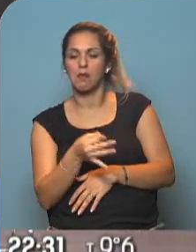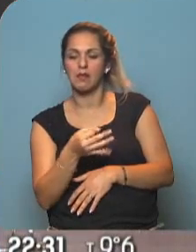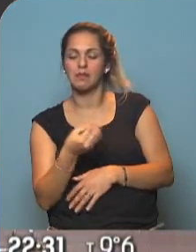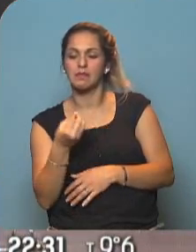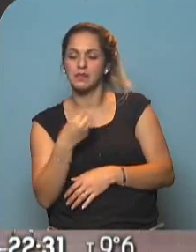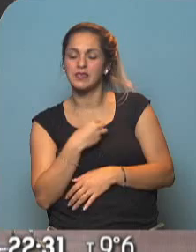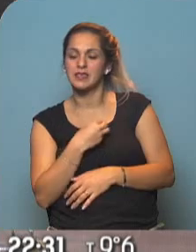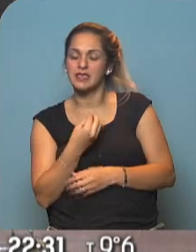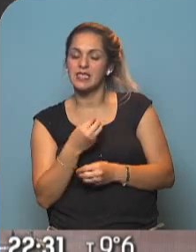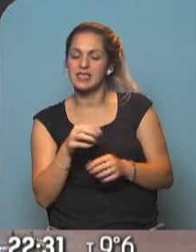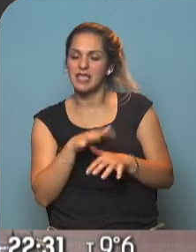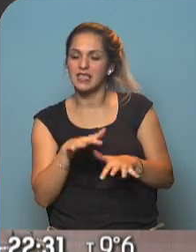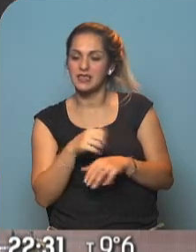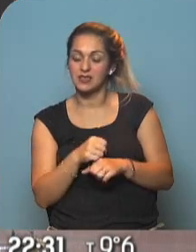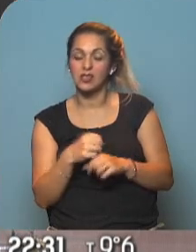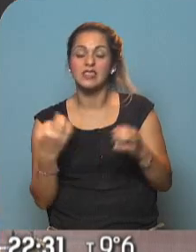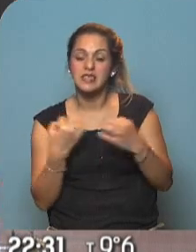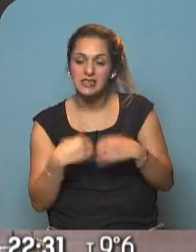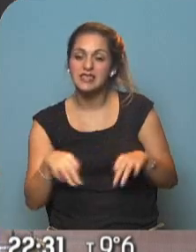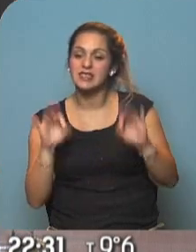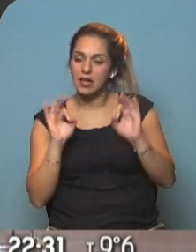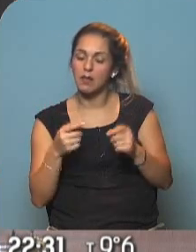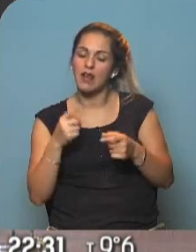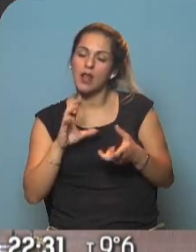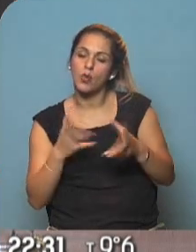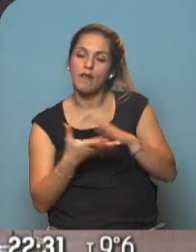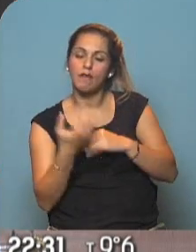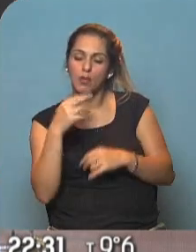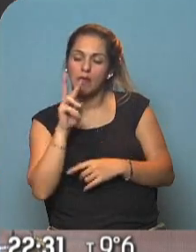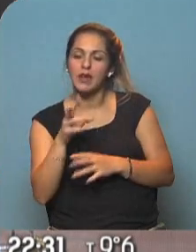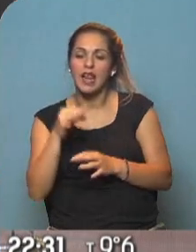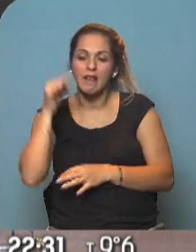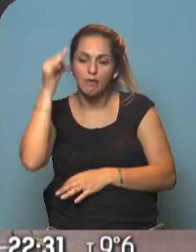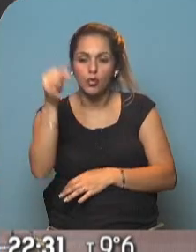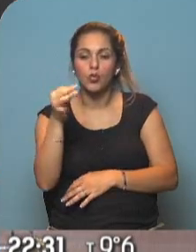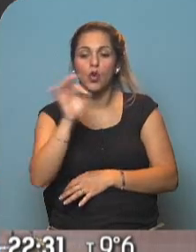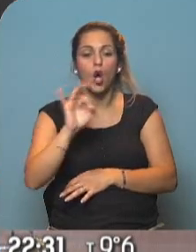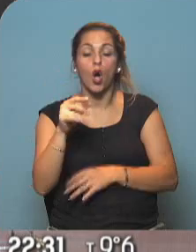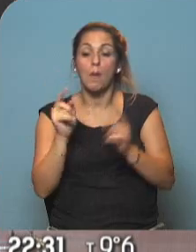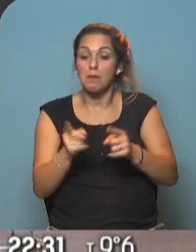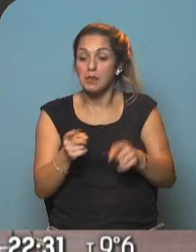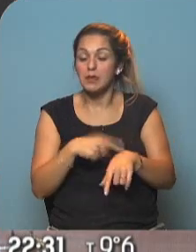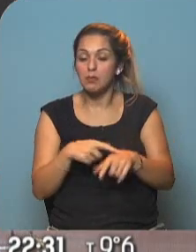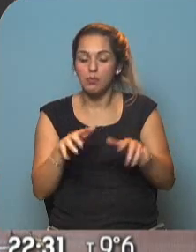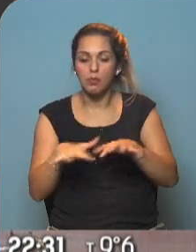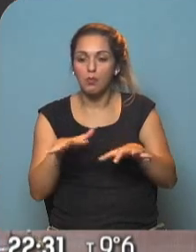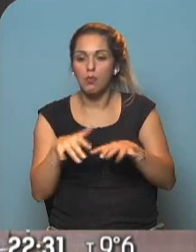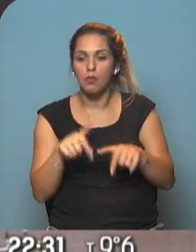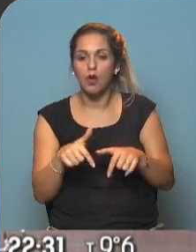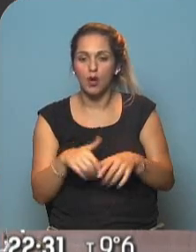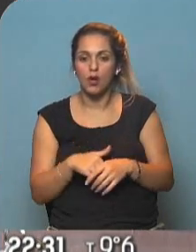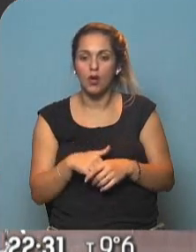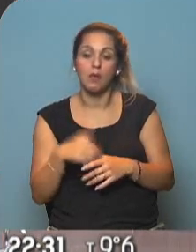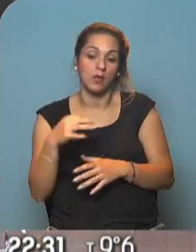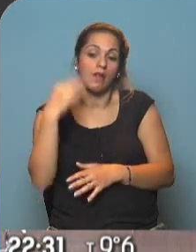haciendo Mattarella era salvar, en algún sentido, el destino o lo que estaba ocurriendo con el presunto destino, porque eso